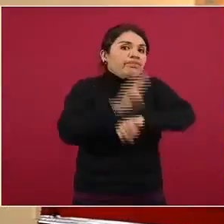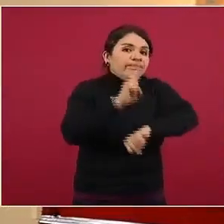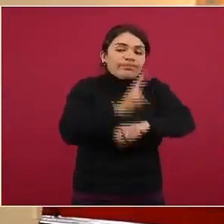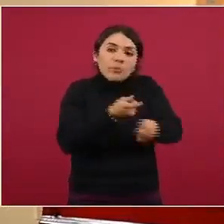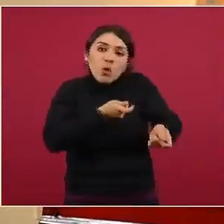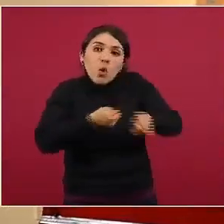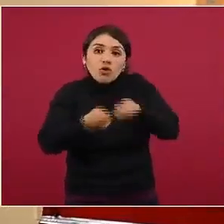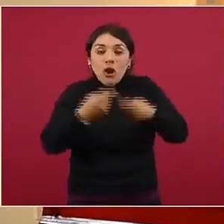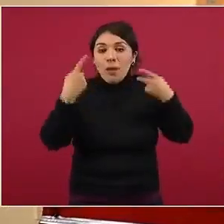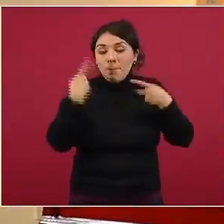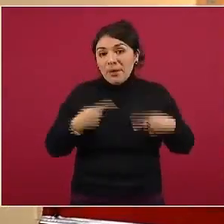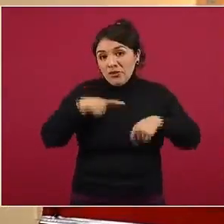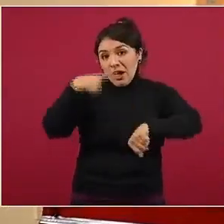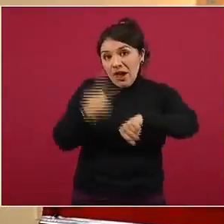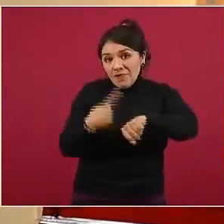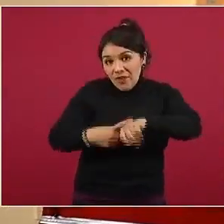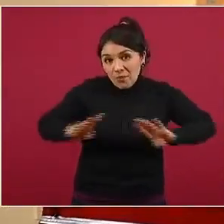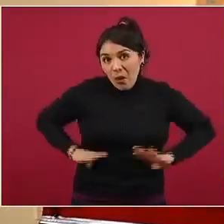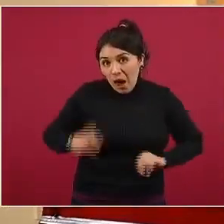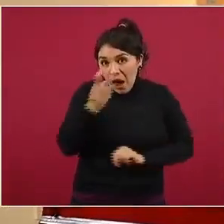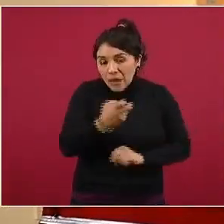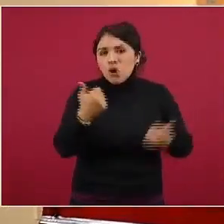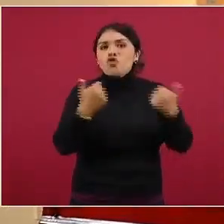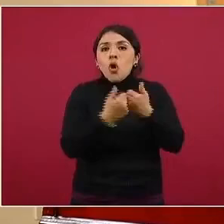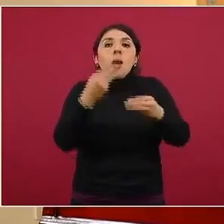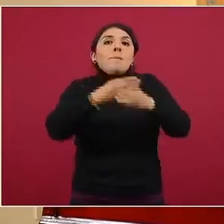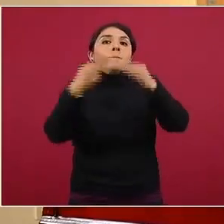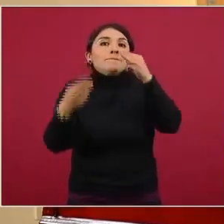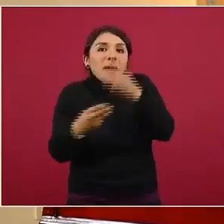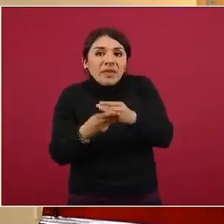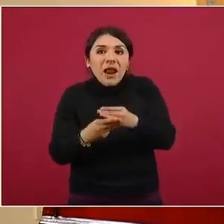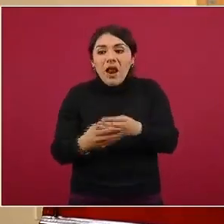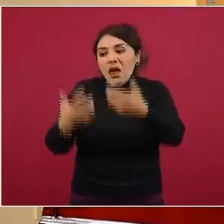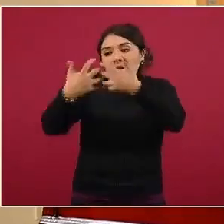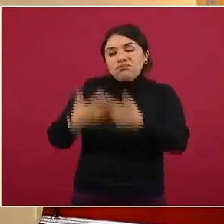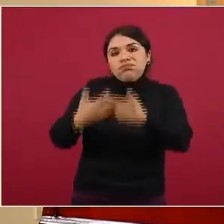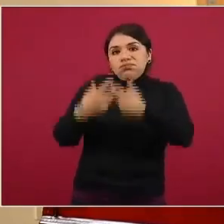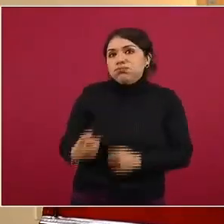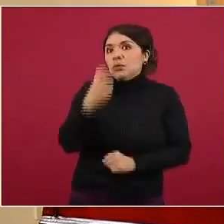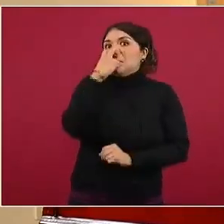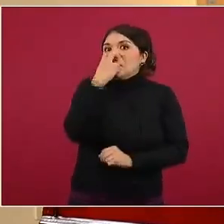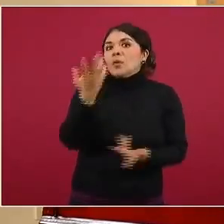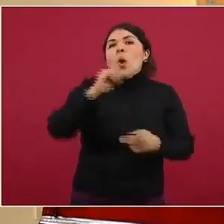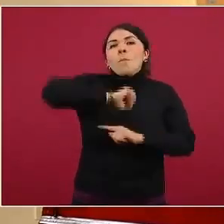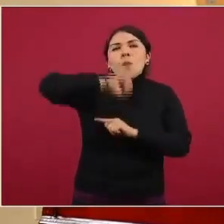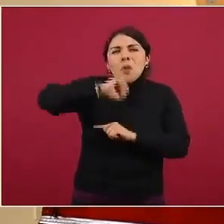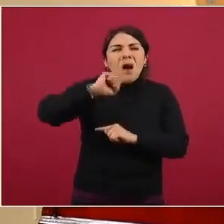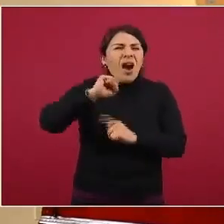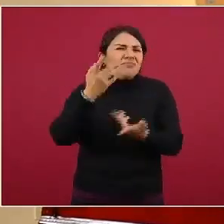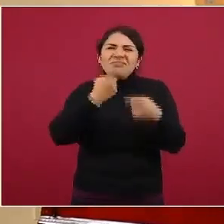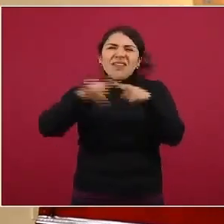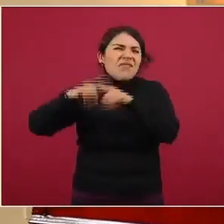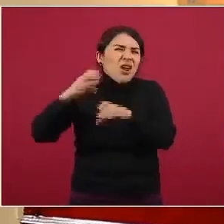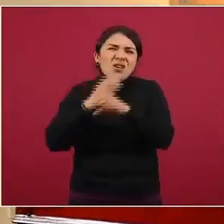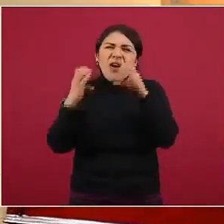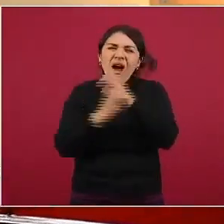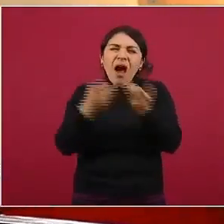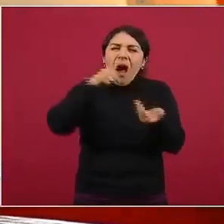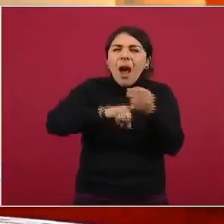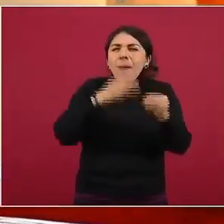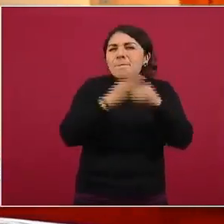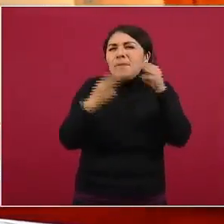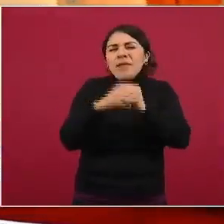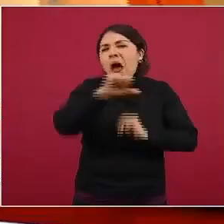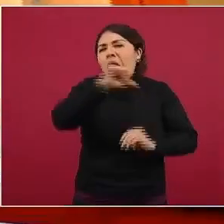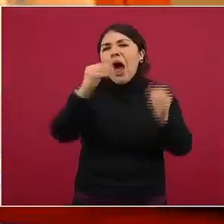en estas condiciones, también equipamiento, el mismo ventilador, monitor, bombas de infusión, y también una serie de